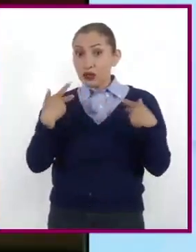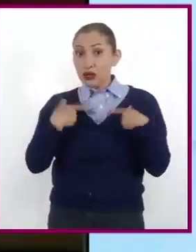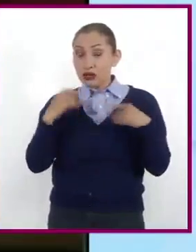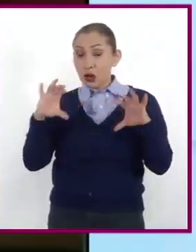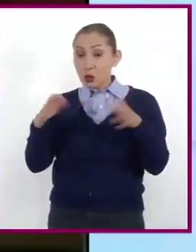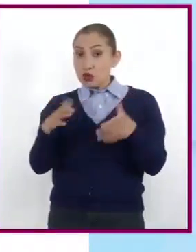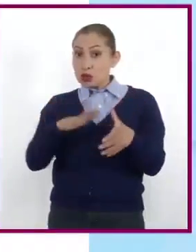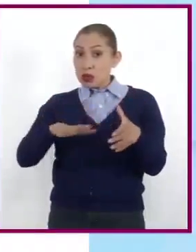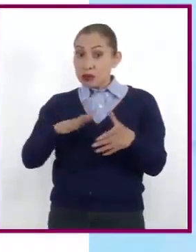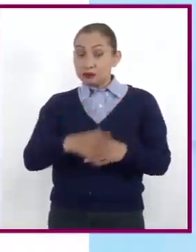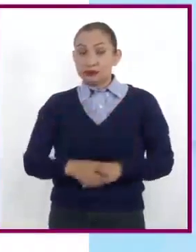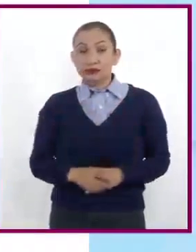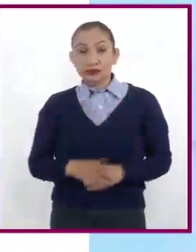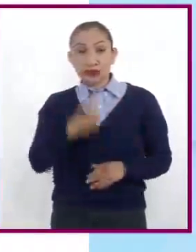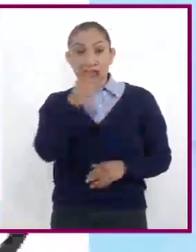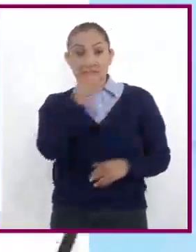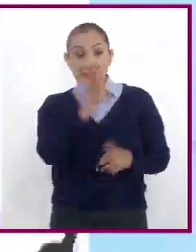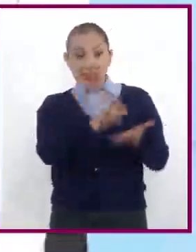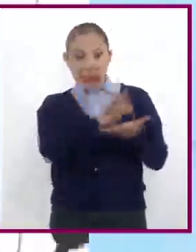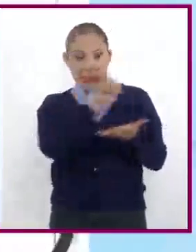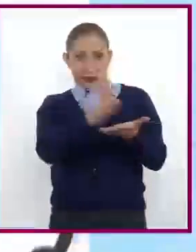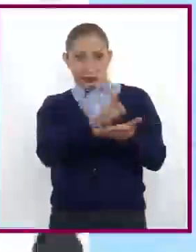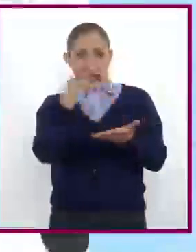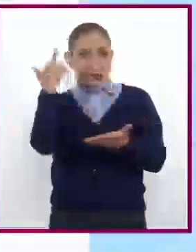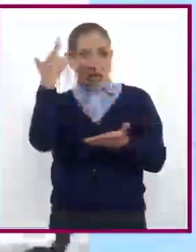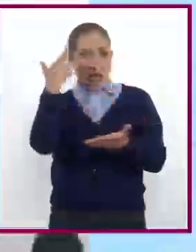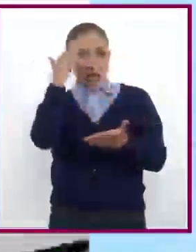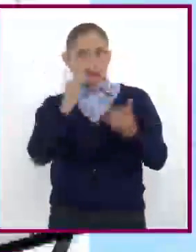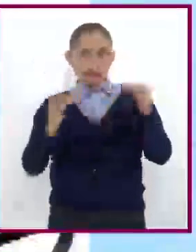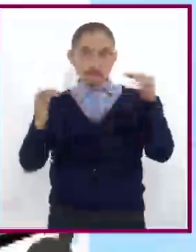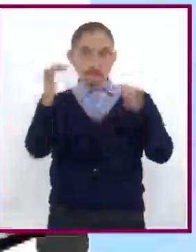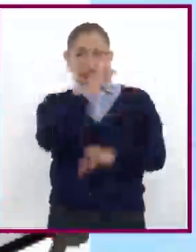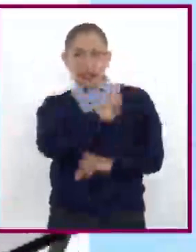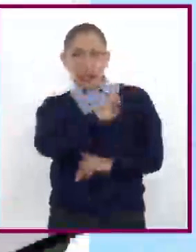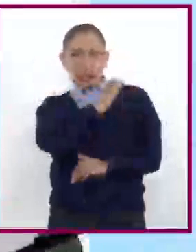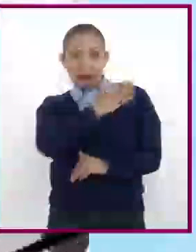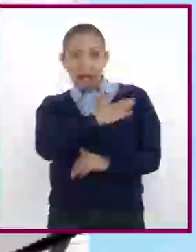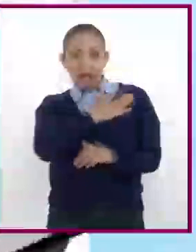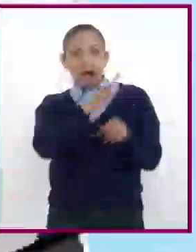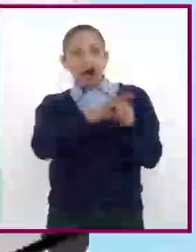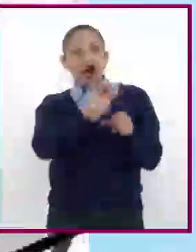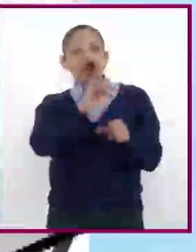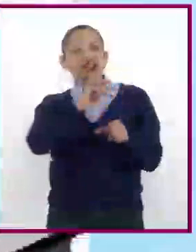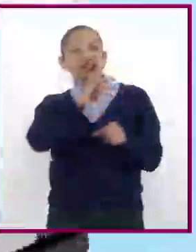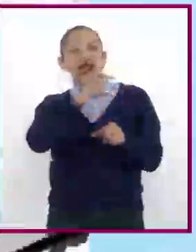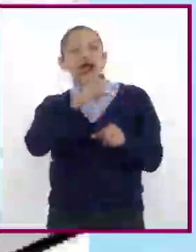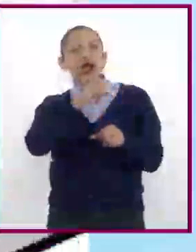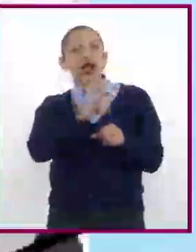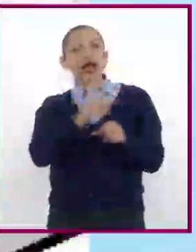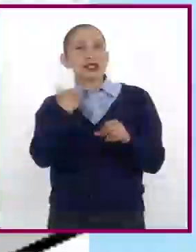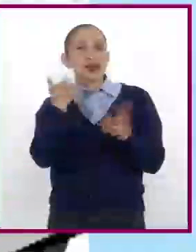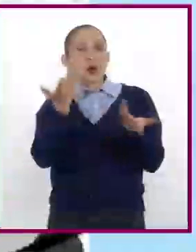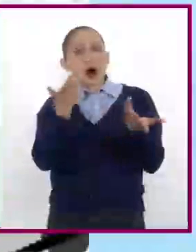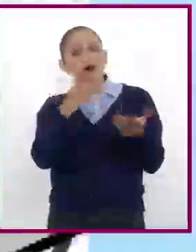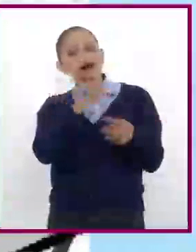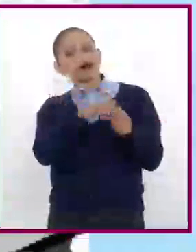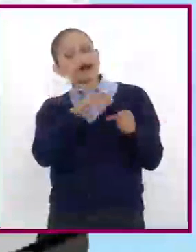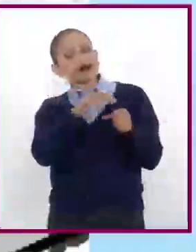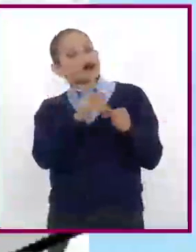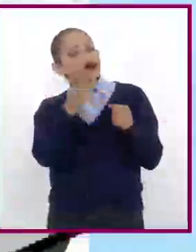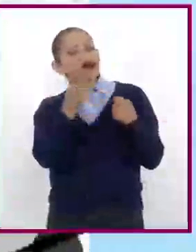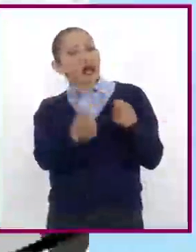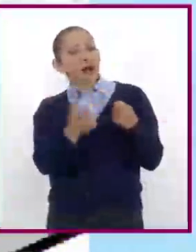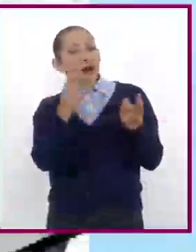una comunidad. Según el diccionario de la Real Academia Española, cortejar es sinónimo de galantear, que